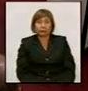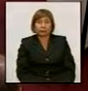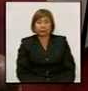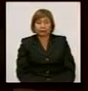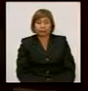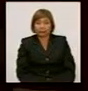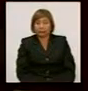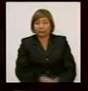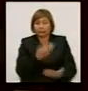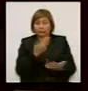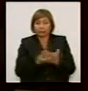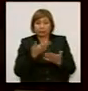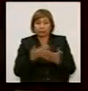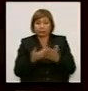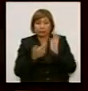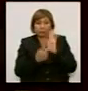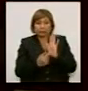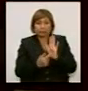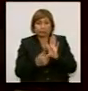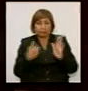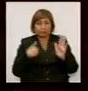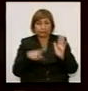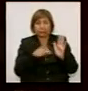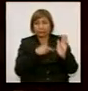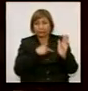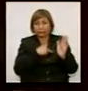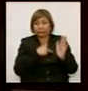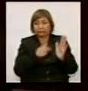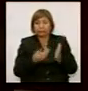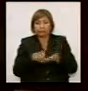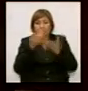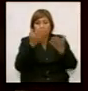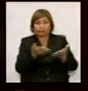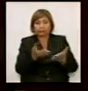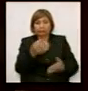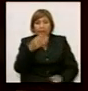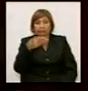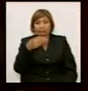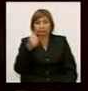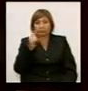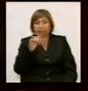La propuesta es que nosotros propongamos a Haya